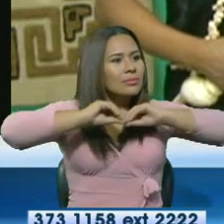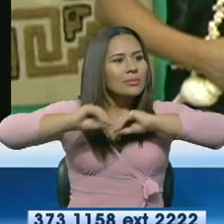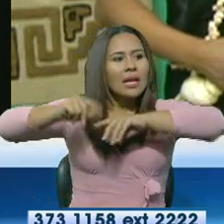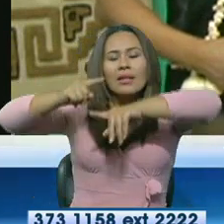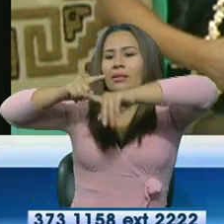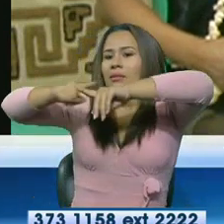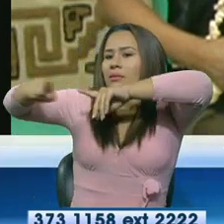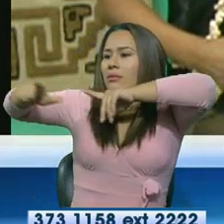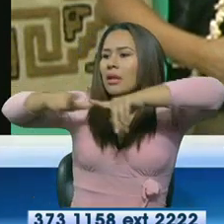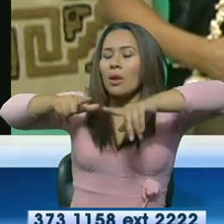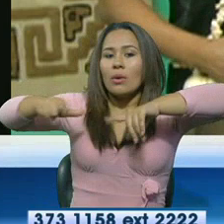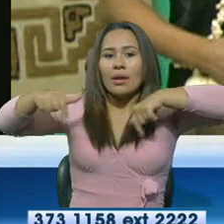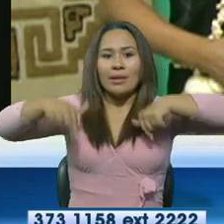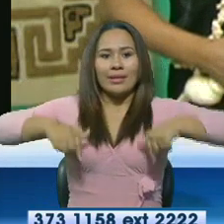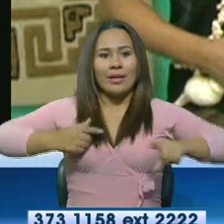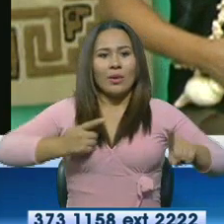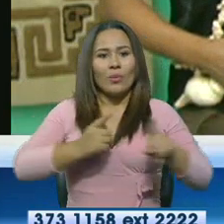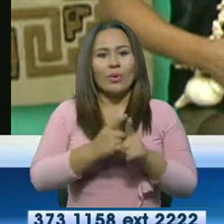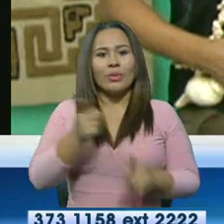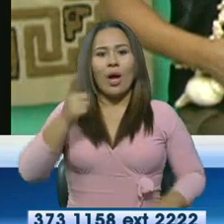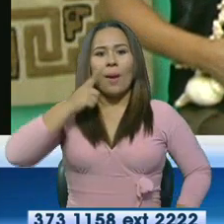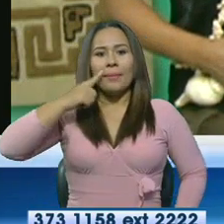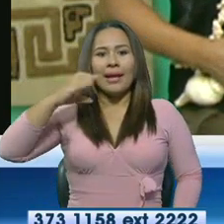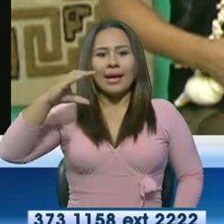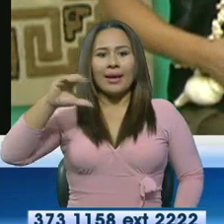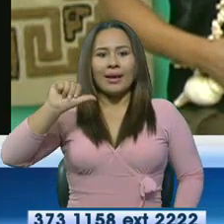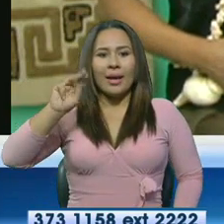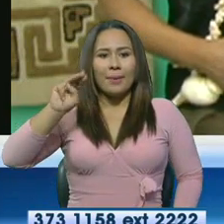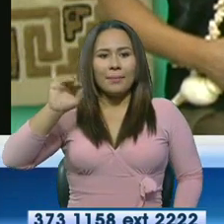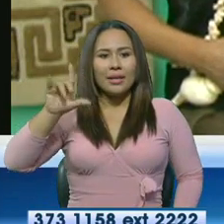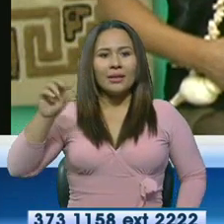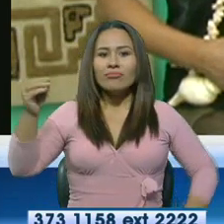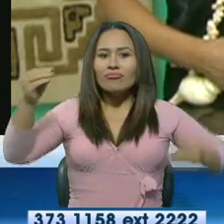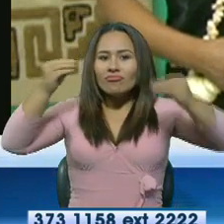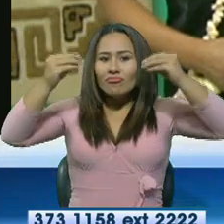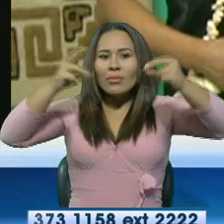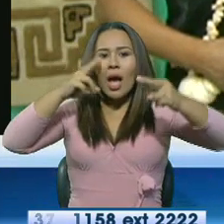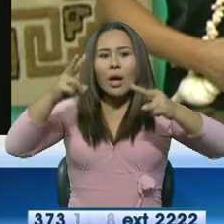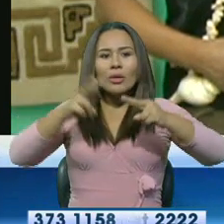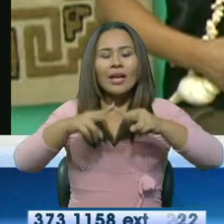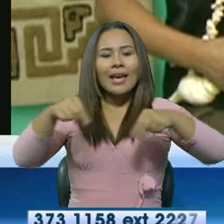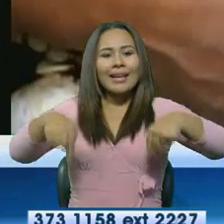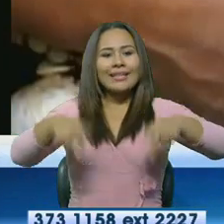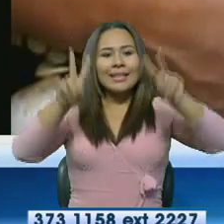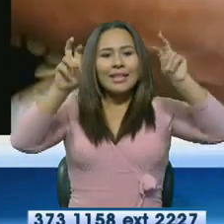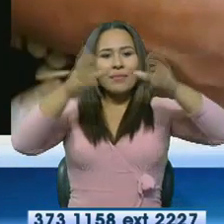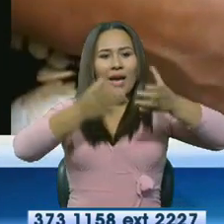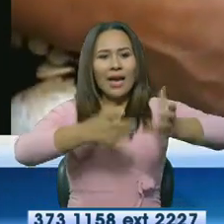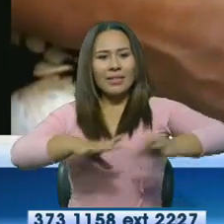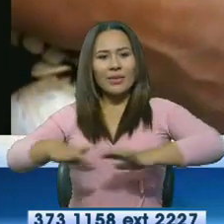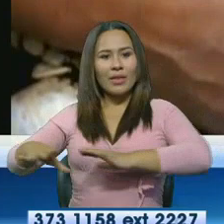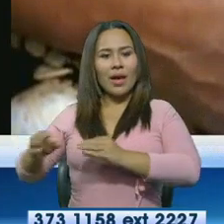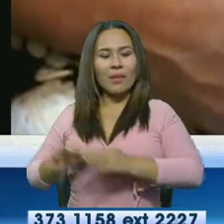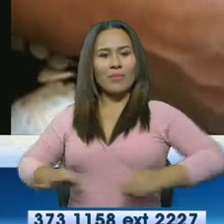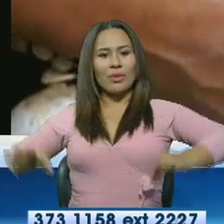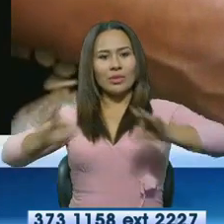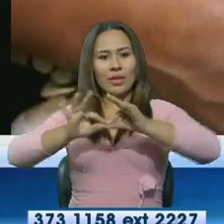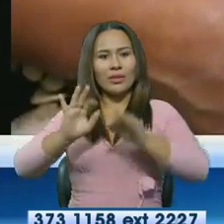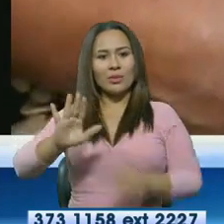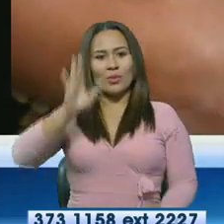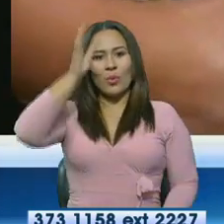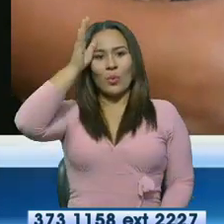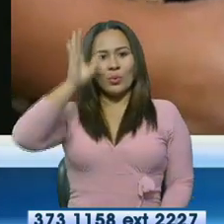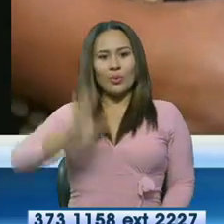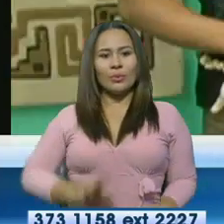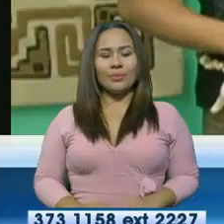fundamentales, nos encontramos con Camilo Chacha, quien nos va a dar a conocer este tipo de actividades que forma parte de la cultura del Cantón